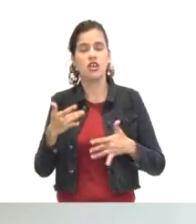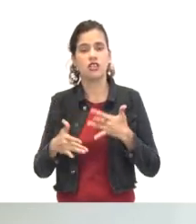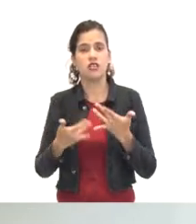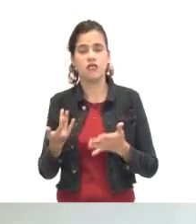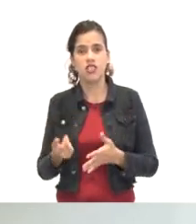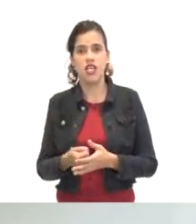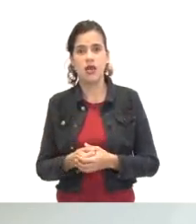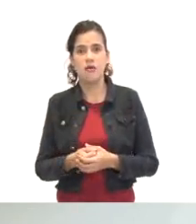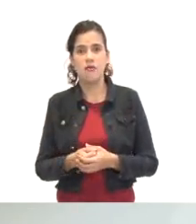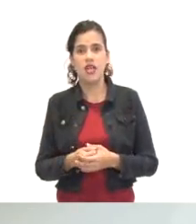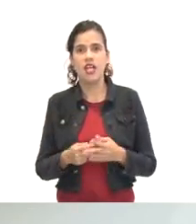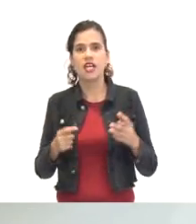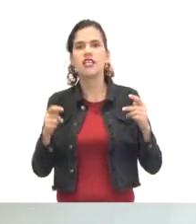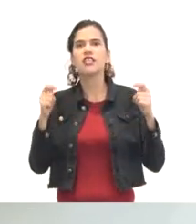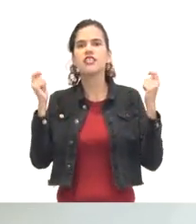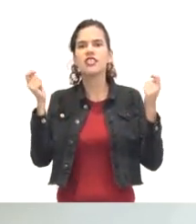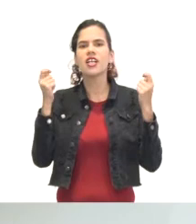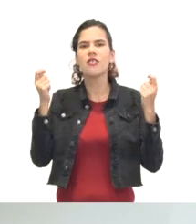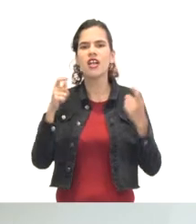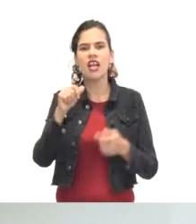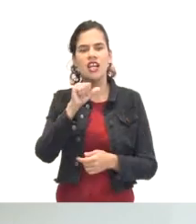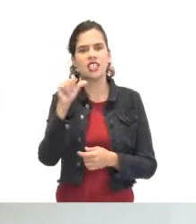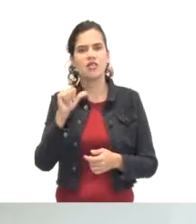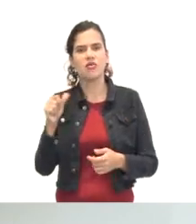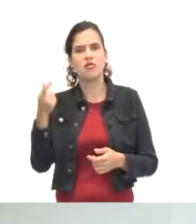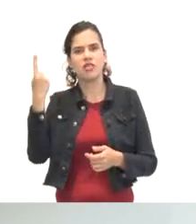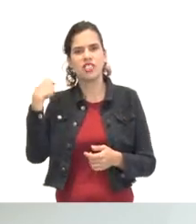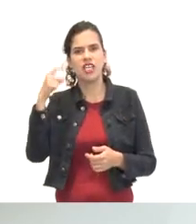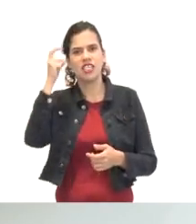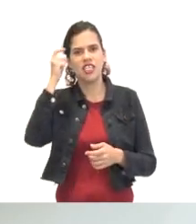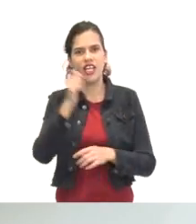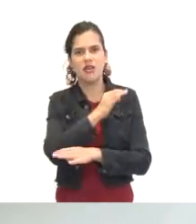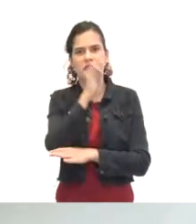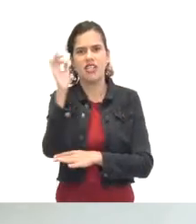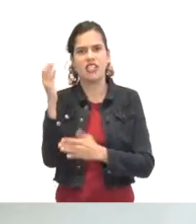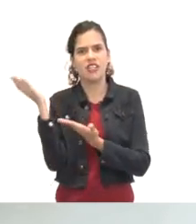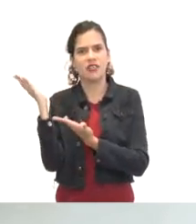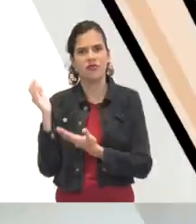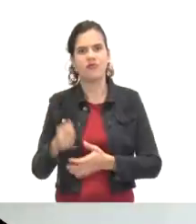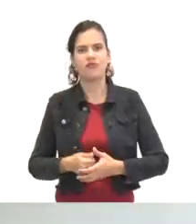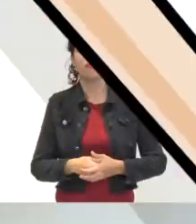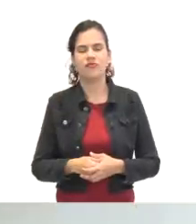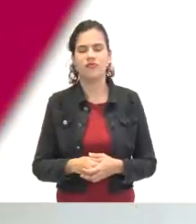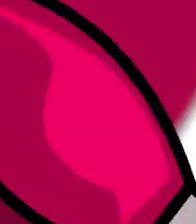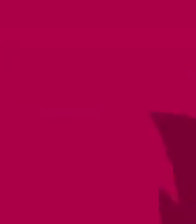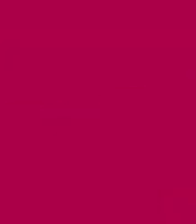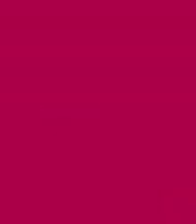para conmemorar la semana pasada el Día del Ambiente. Adelante, Valentina.